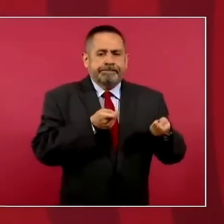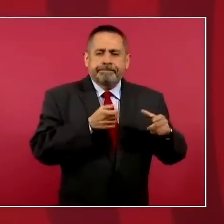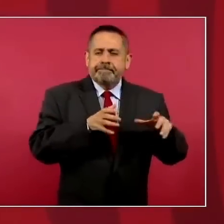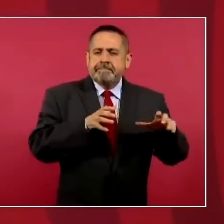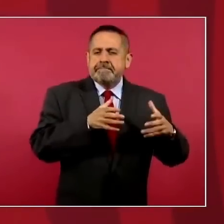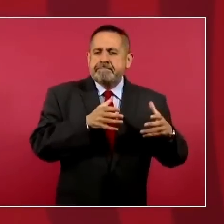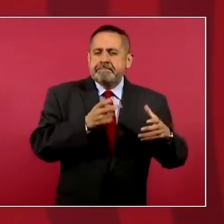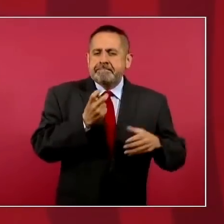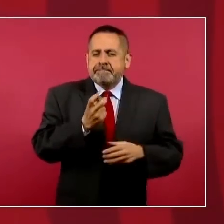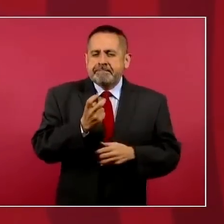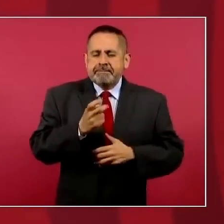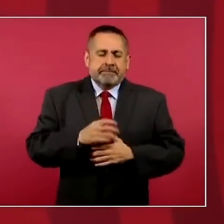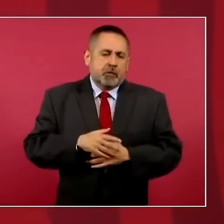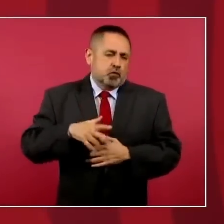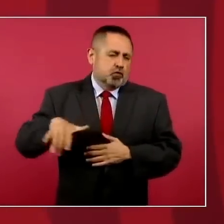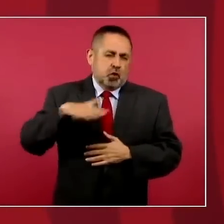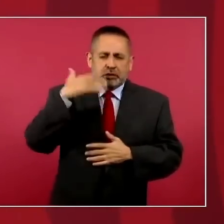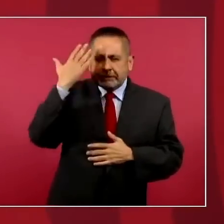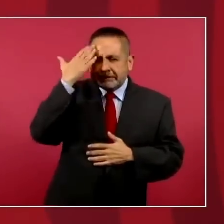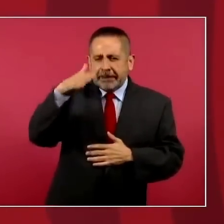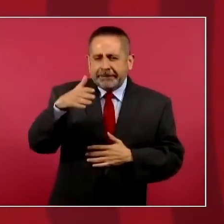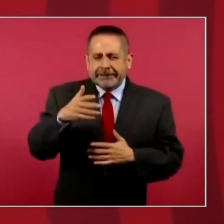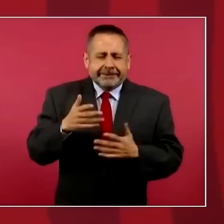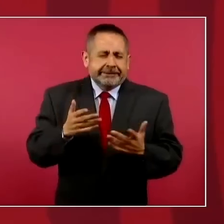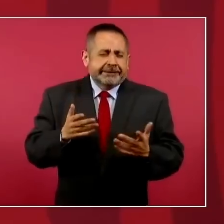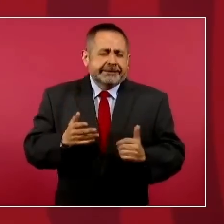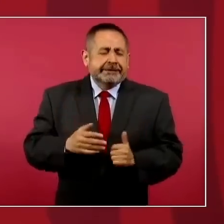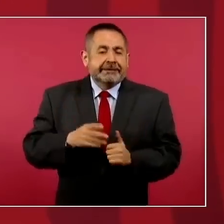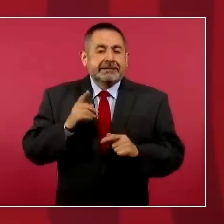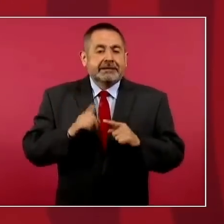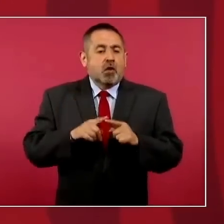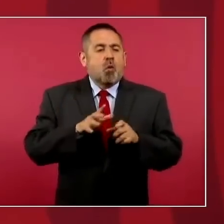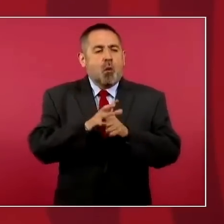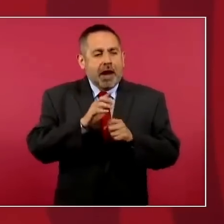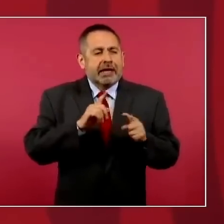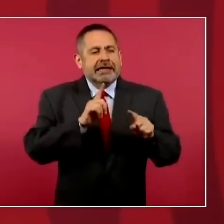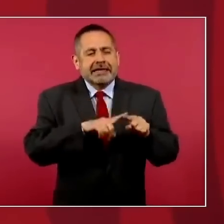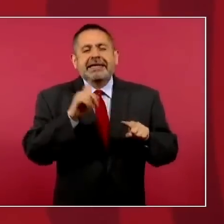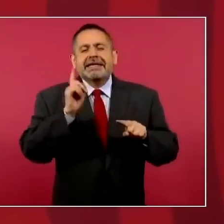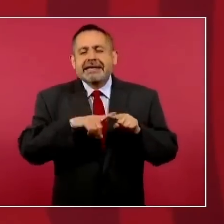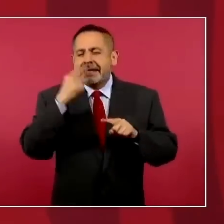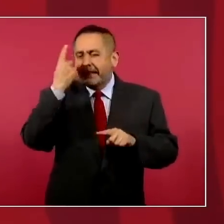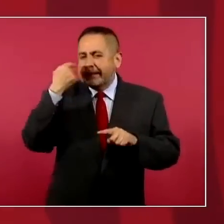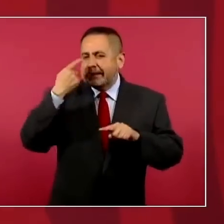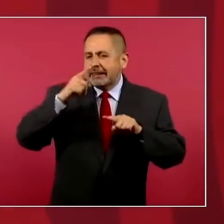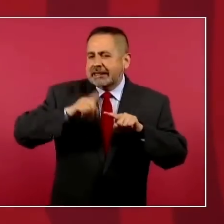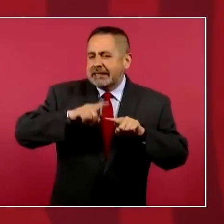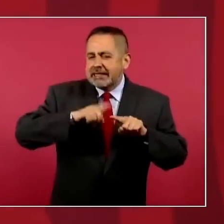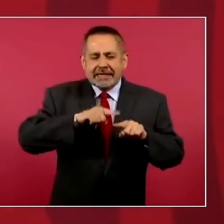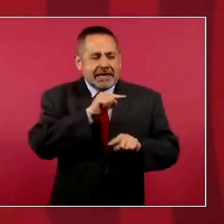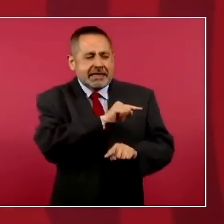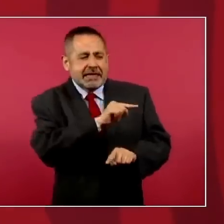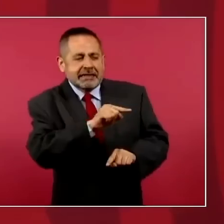pues es de dominio público qué medios de comunicación, qué periodistas